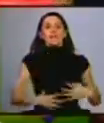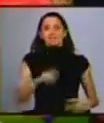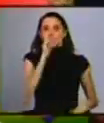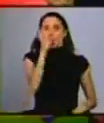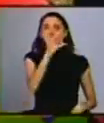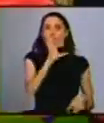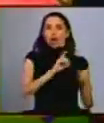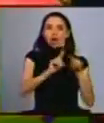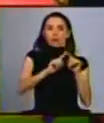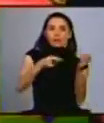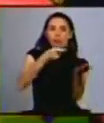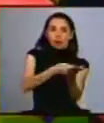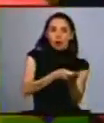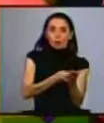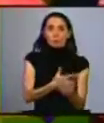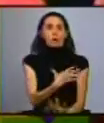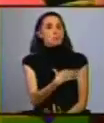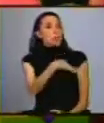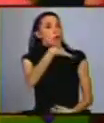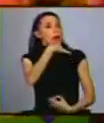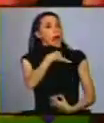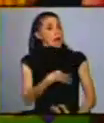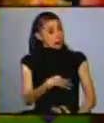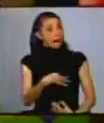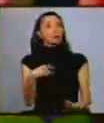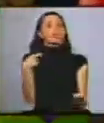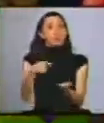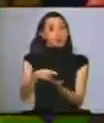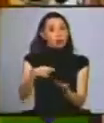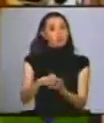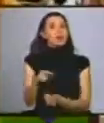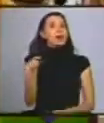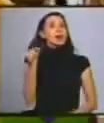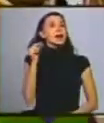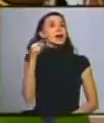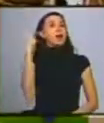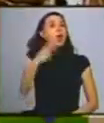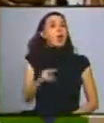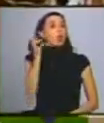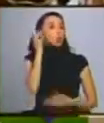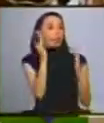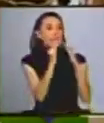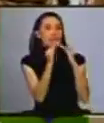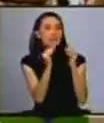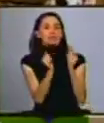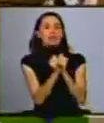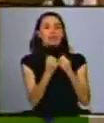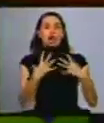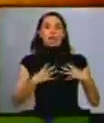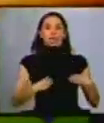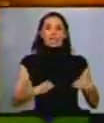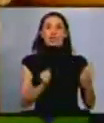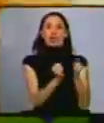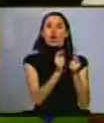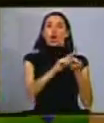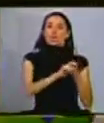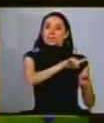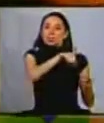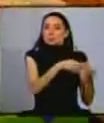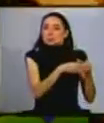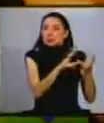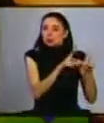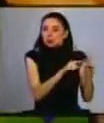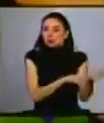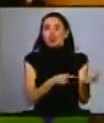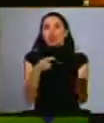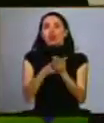colores diversos y muy elegantes. Ahora, la dueña de casa, la que va a pasar con sus hijos y con su marido,